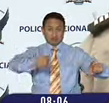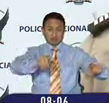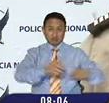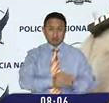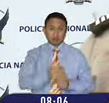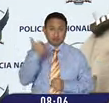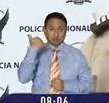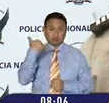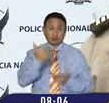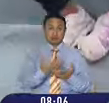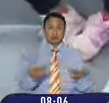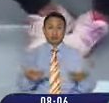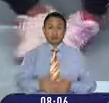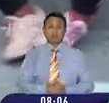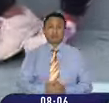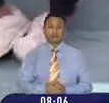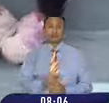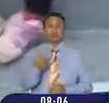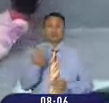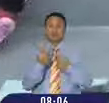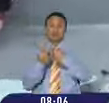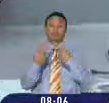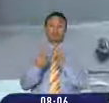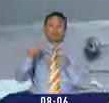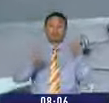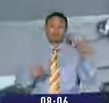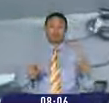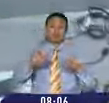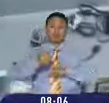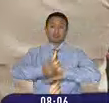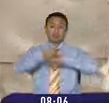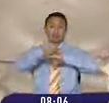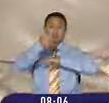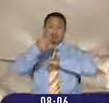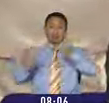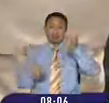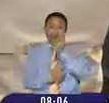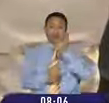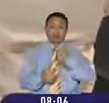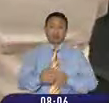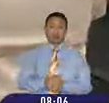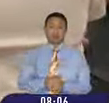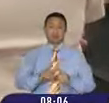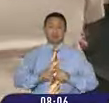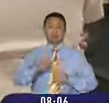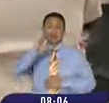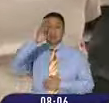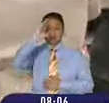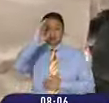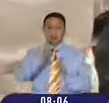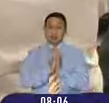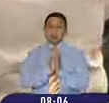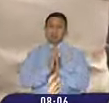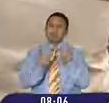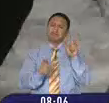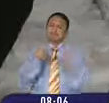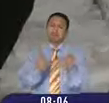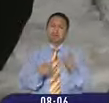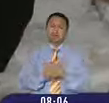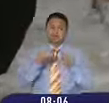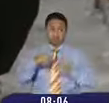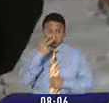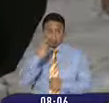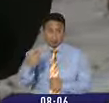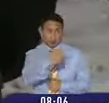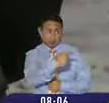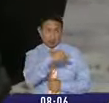y otros objetos electrónicos. Ambos sujetos fueron puestos a órdenes de las autoridades competentes, pero la policía hizo un llamado a la ciudadanía para que denuncie